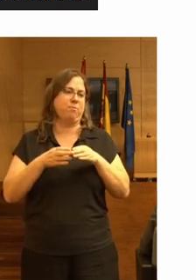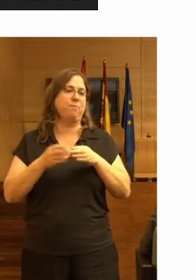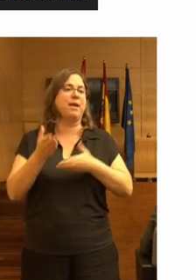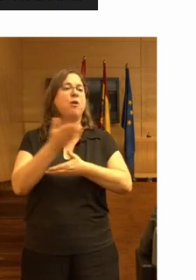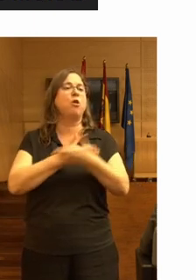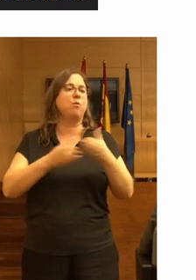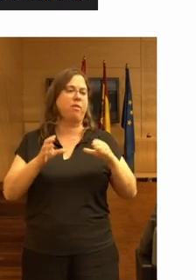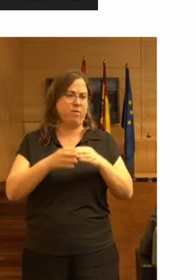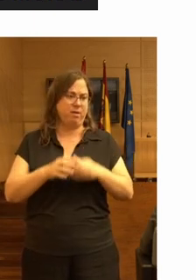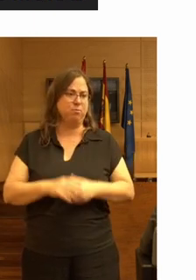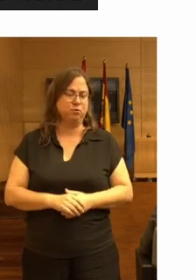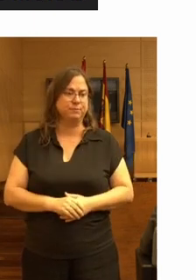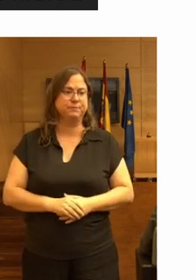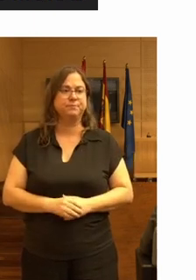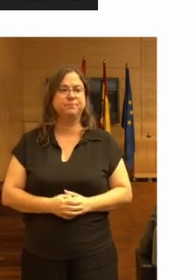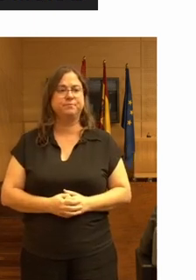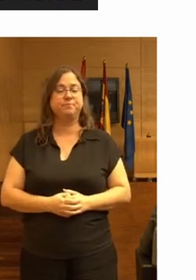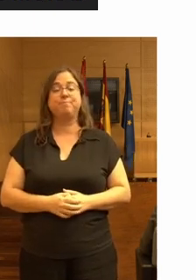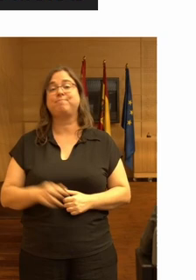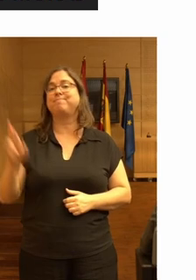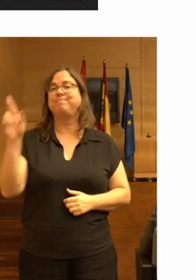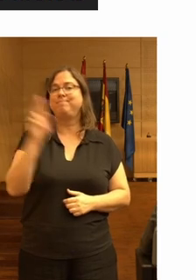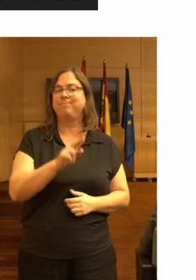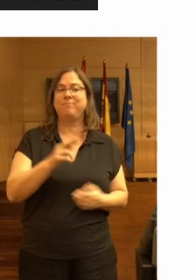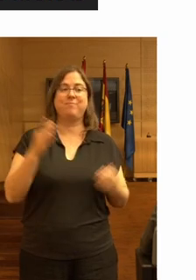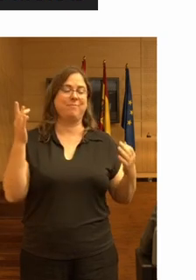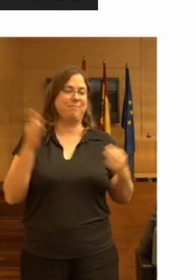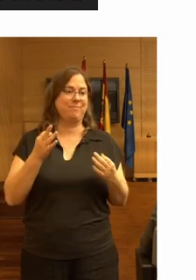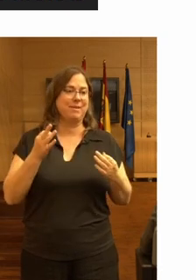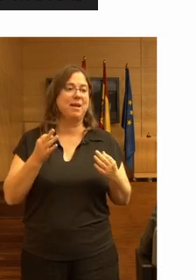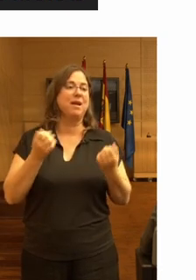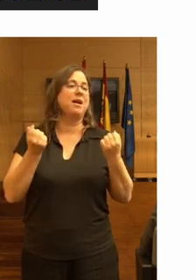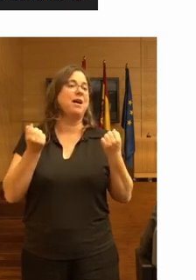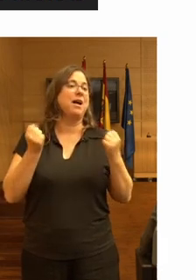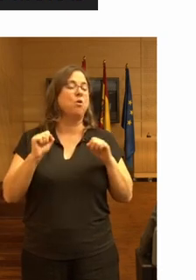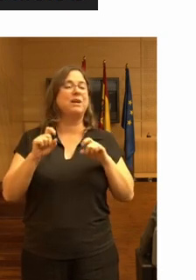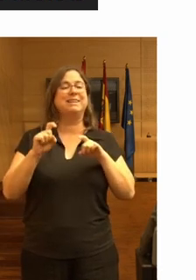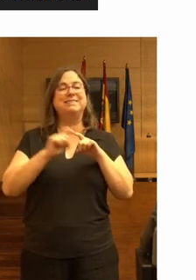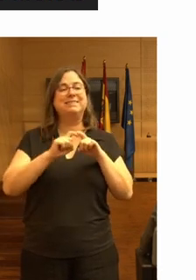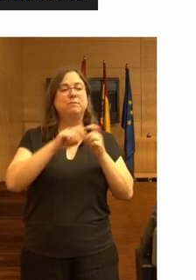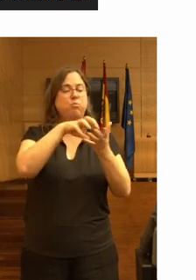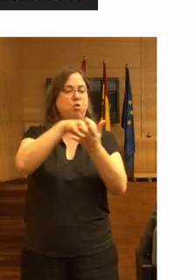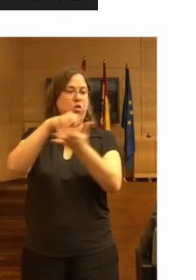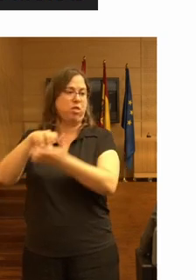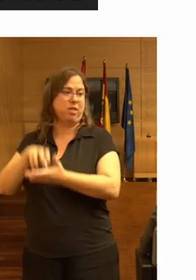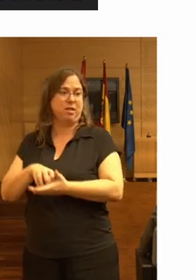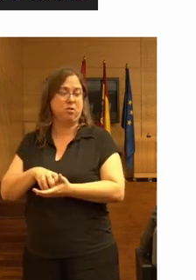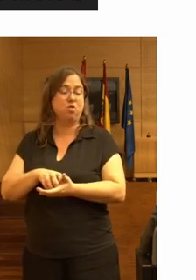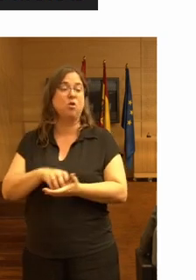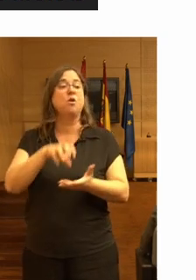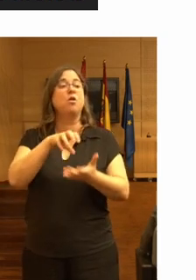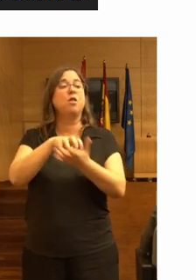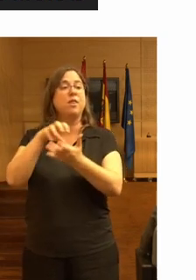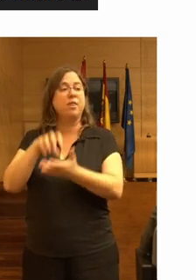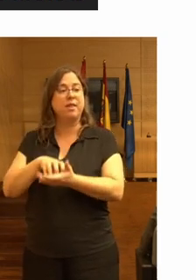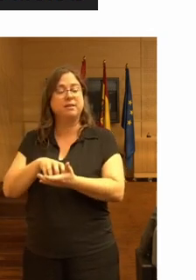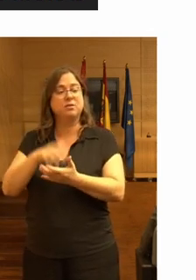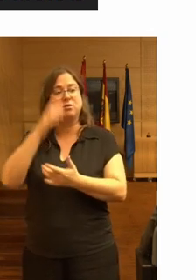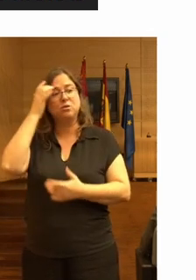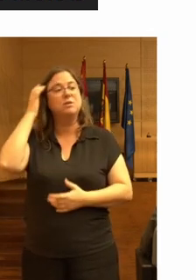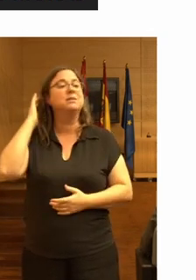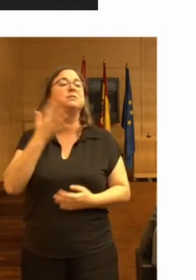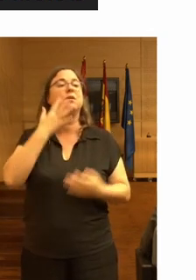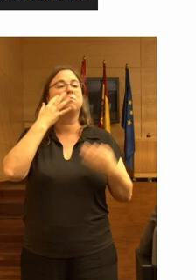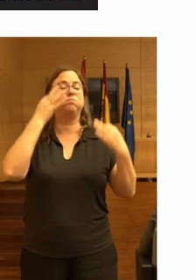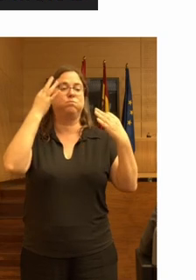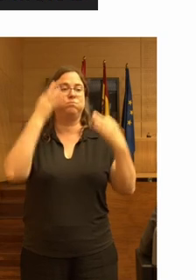colaboración con los equipos. Insisto en que independientemente de la tipología de centro, aquellos centros que se han propuesto en serio